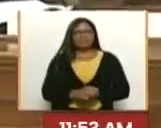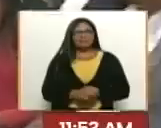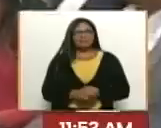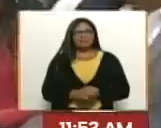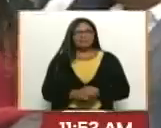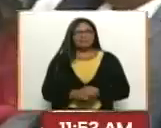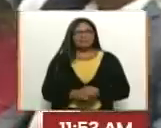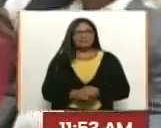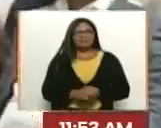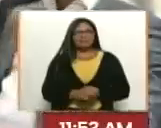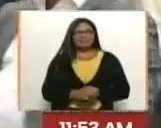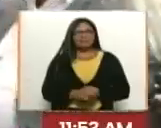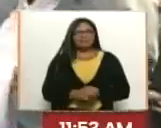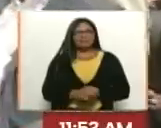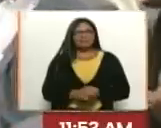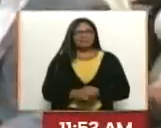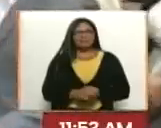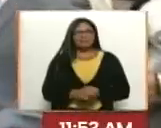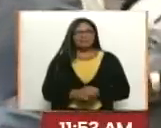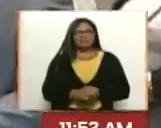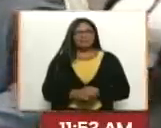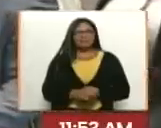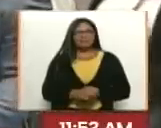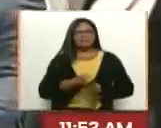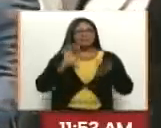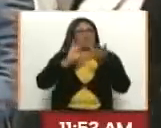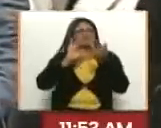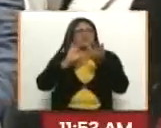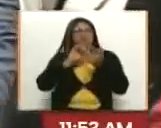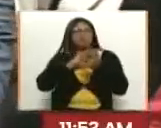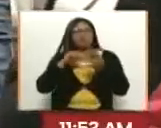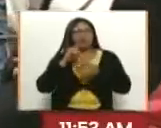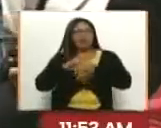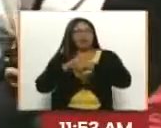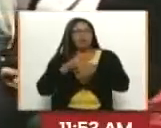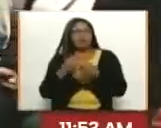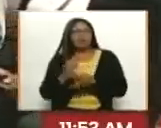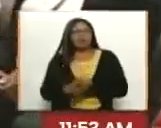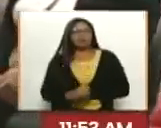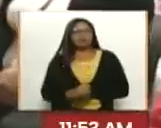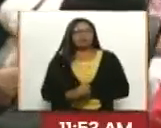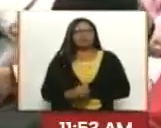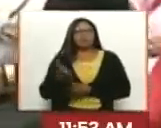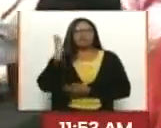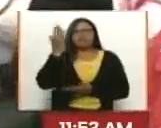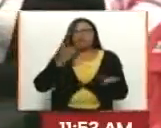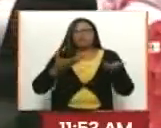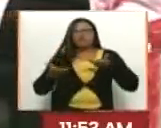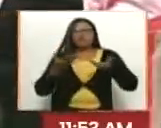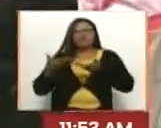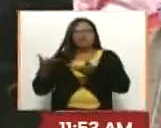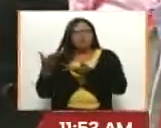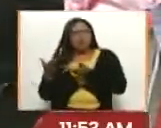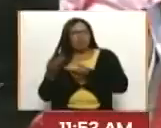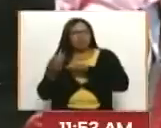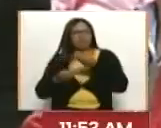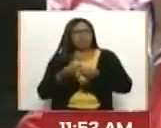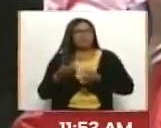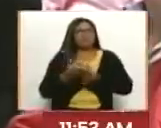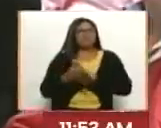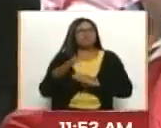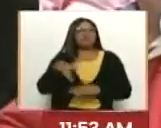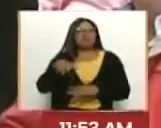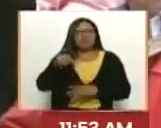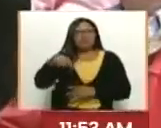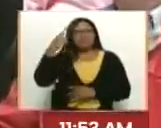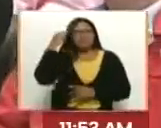Vicepresidenta de la Asamblea. Saludos, venezolana de televisión. El contacto lo establecemos a esta hora desde el hemiciclo protocolar del Palacio Federal Legislativo, donde el